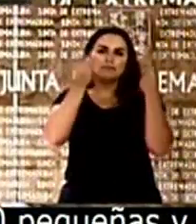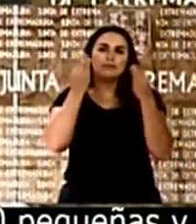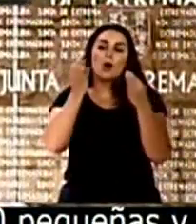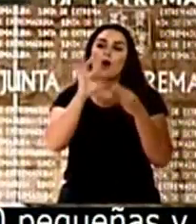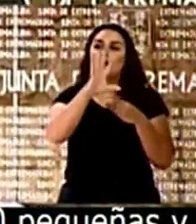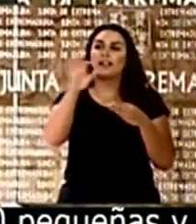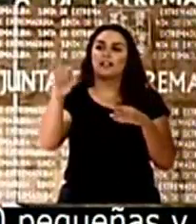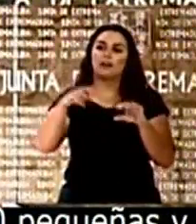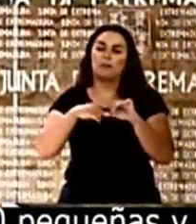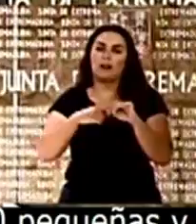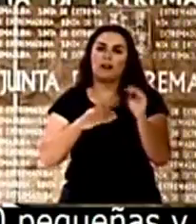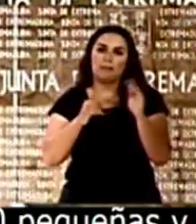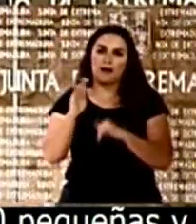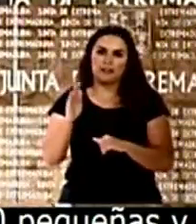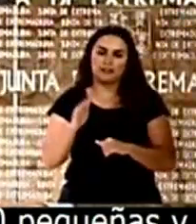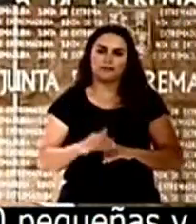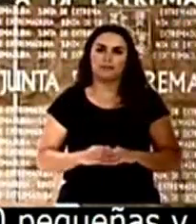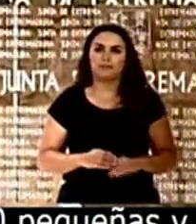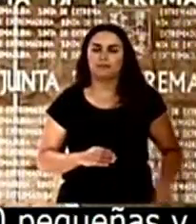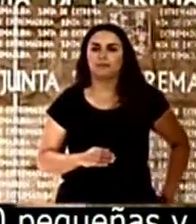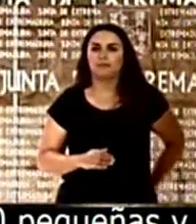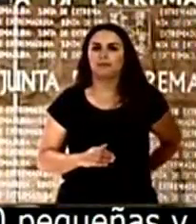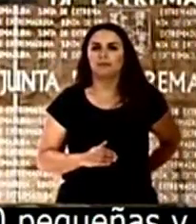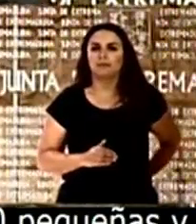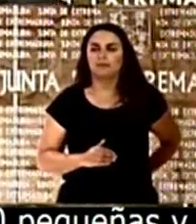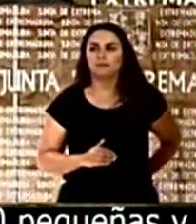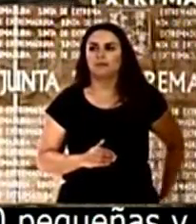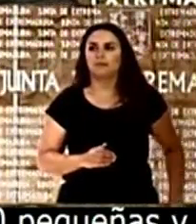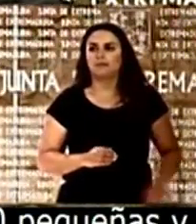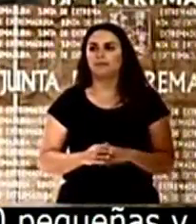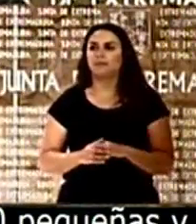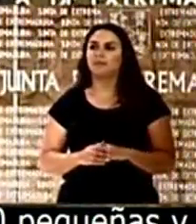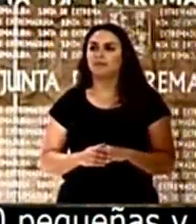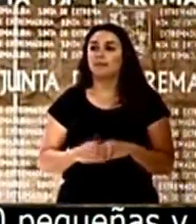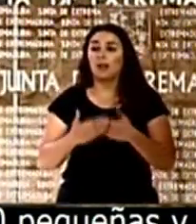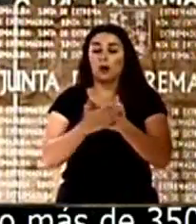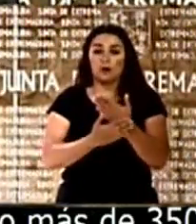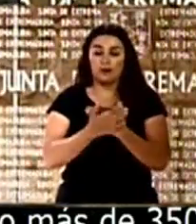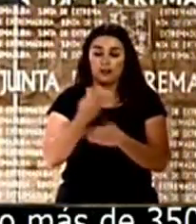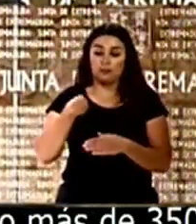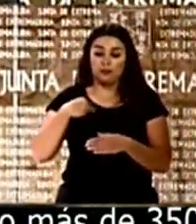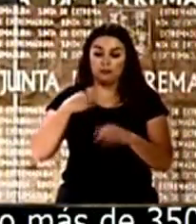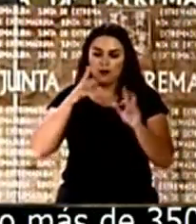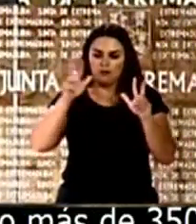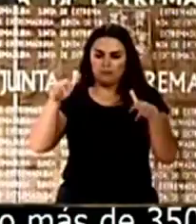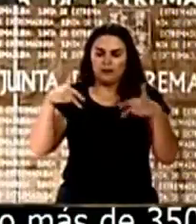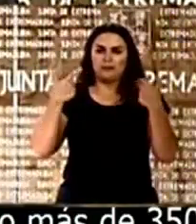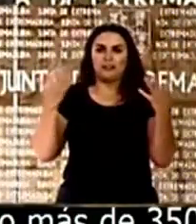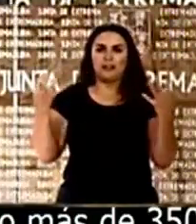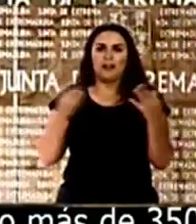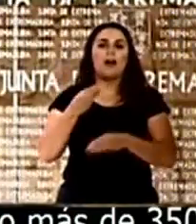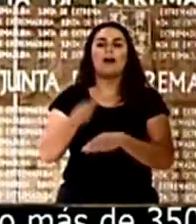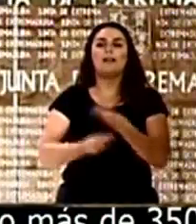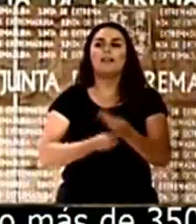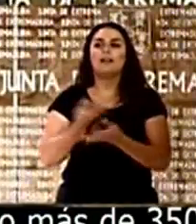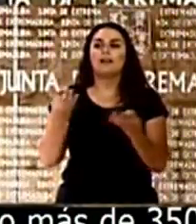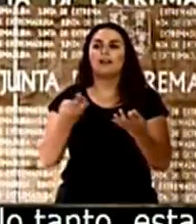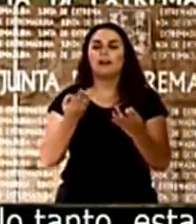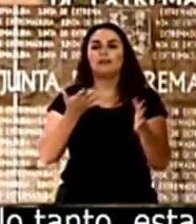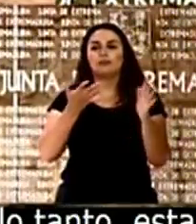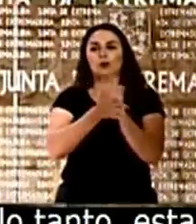empleos en el medio rural. Por lo tanto, esta gobernanza va a permitir llevar a cabo la